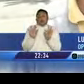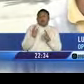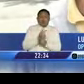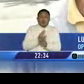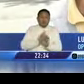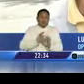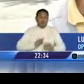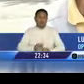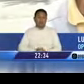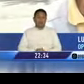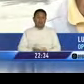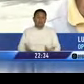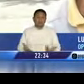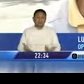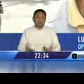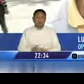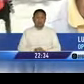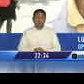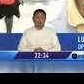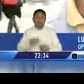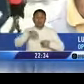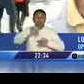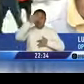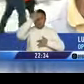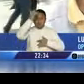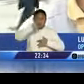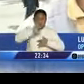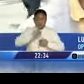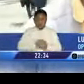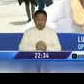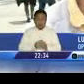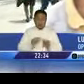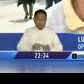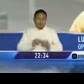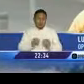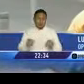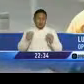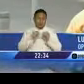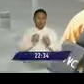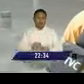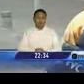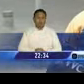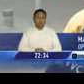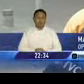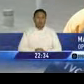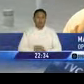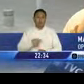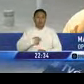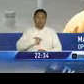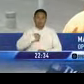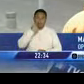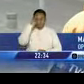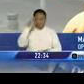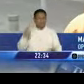cuida, entonces esta pandemia ha dado ocasión a que siga aumentando, señor. O sea, yo no estoy de acuerdo, porque ahorita hay